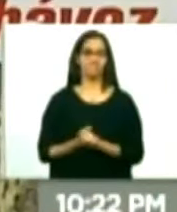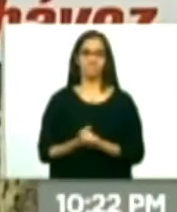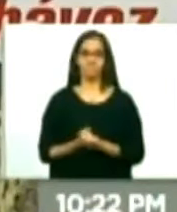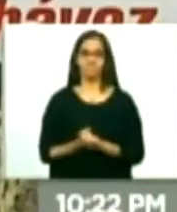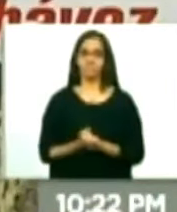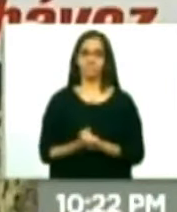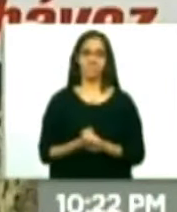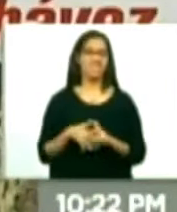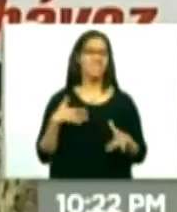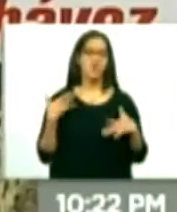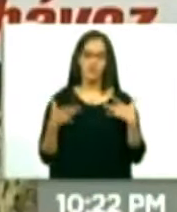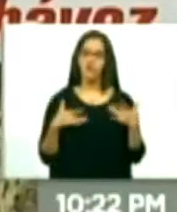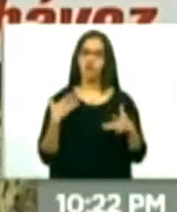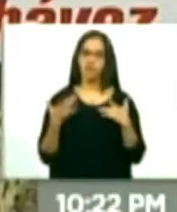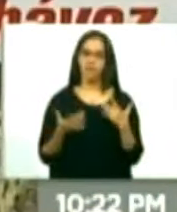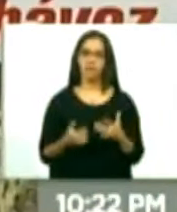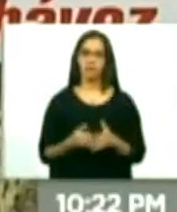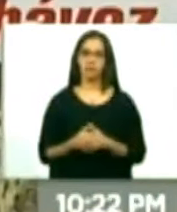disfrutar